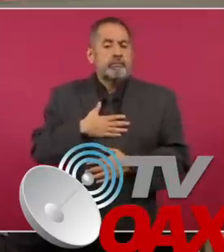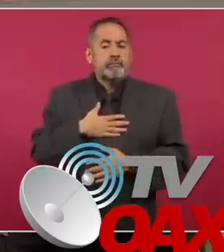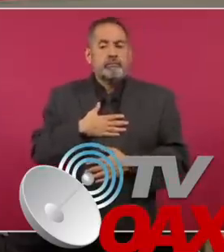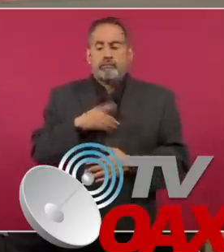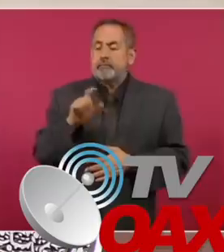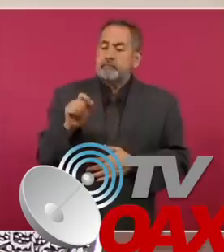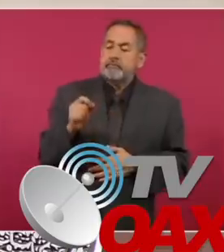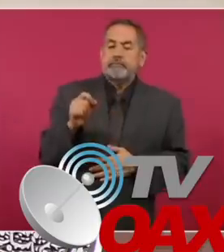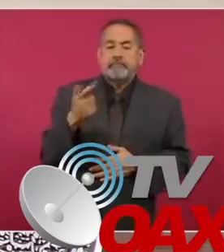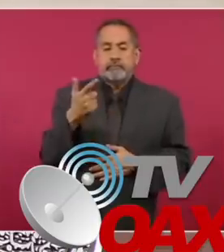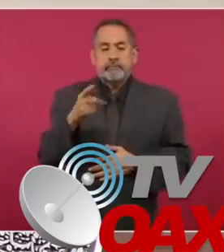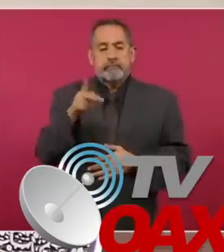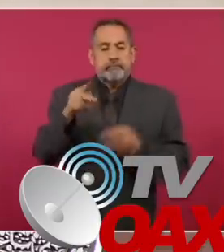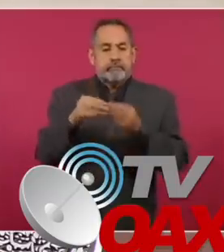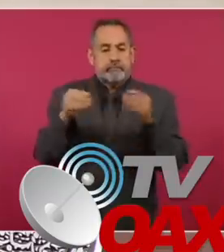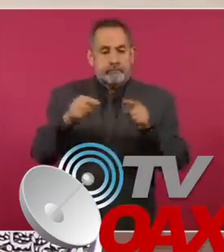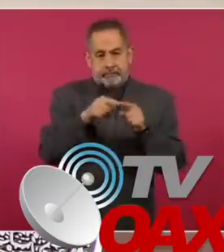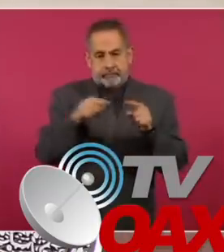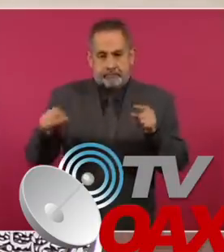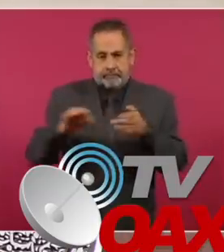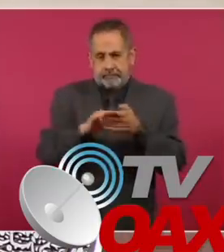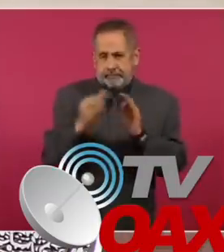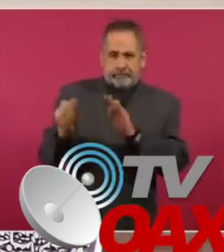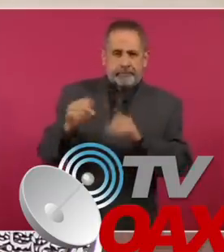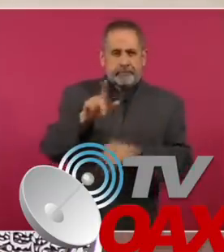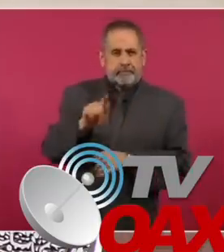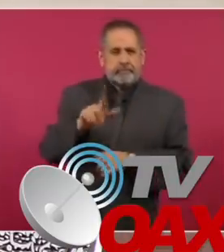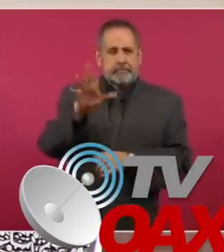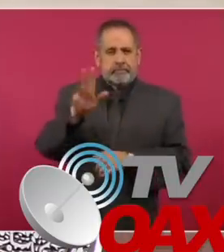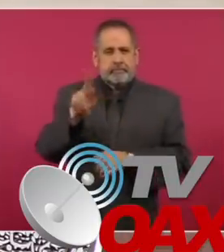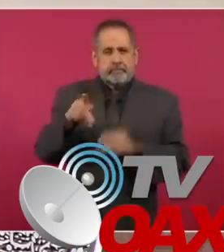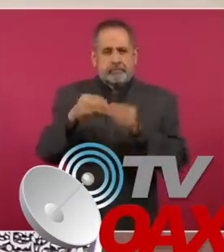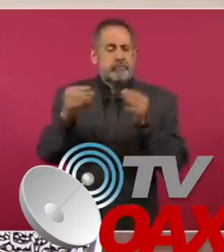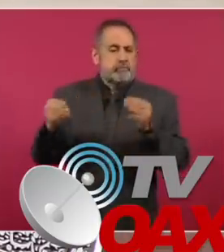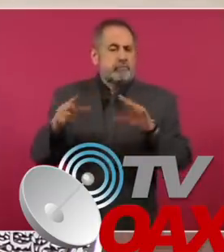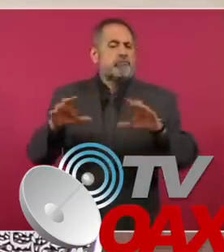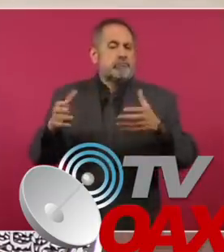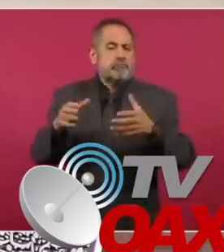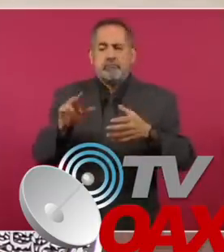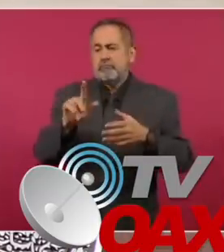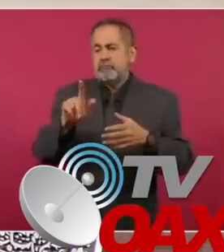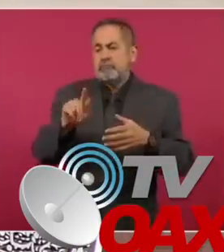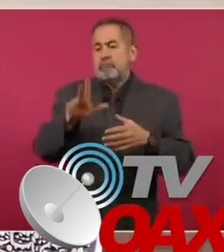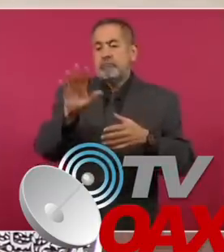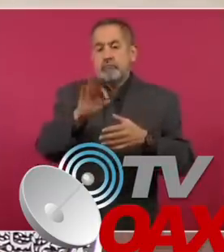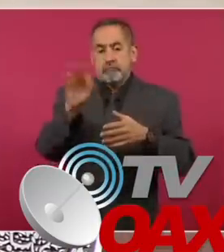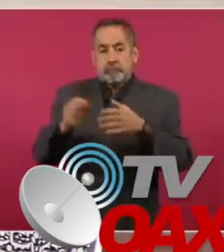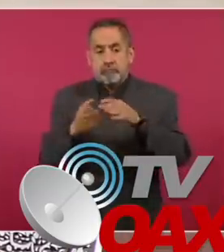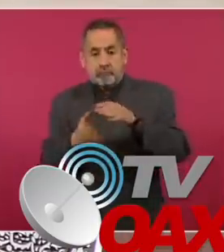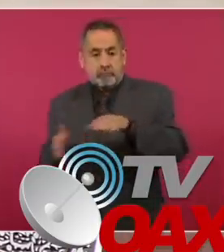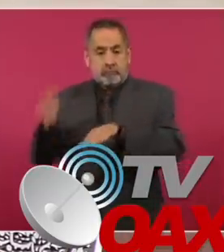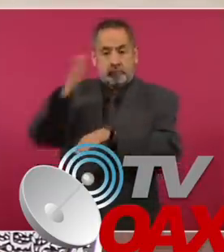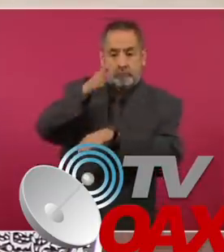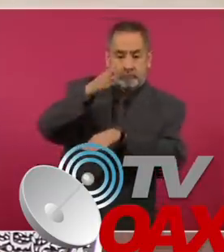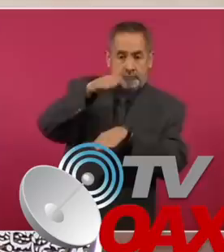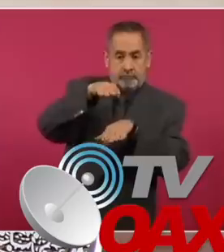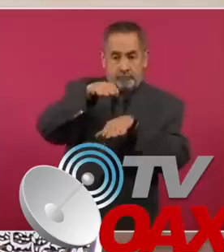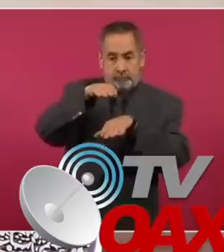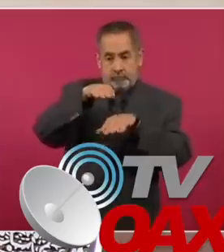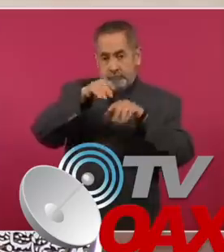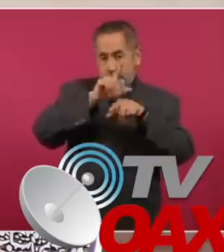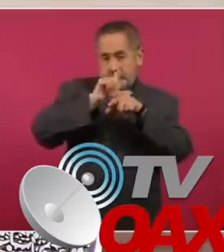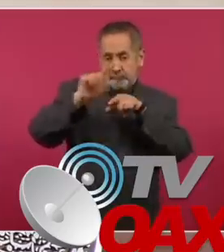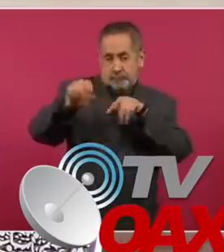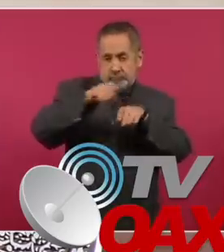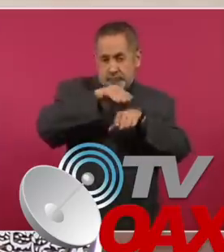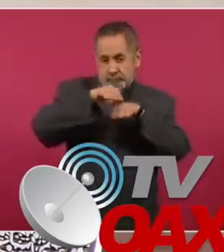27 kilómetros, cerca de 75%. Es en viaducto elevado, son cerca de 20 kilómetros de viaducto